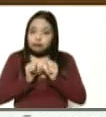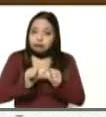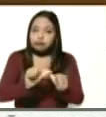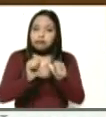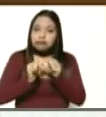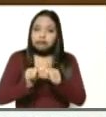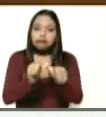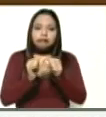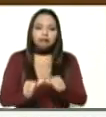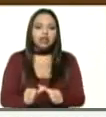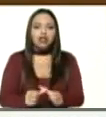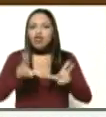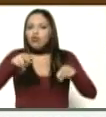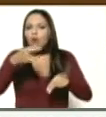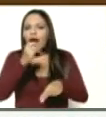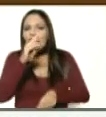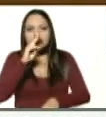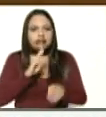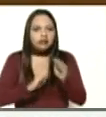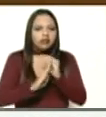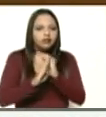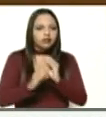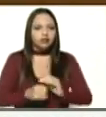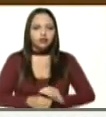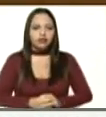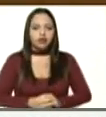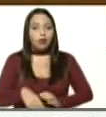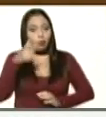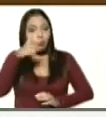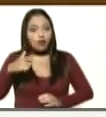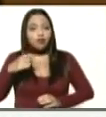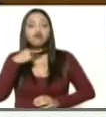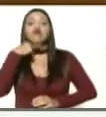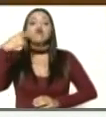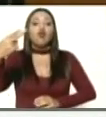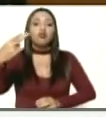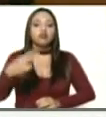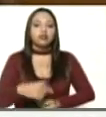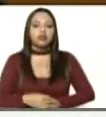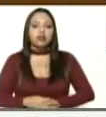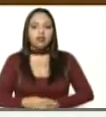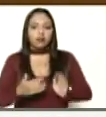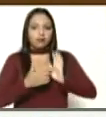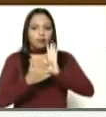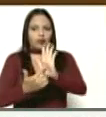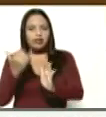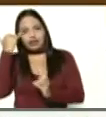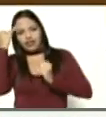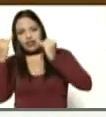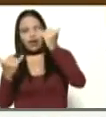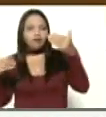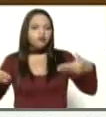silencio, pueblo que con su voz expresa su deseo y su lucha.